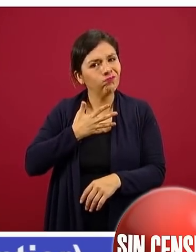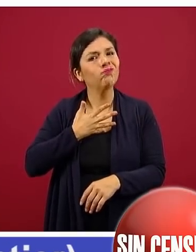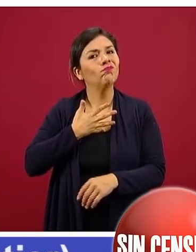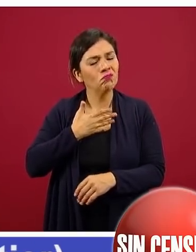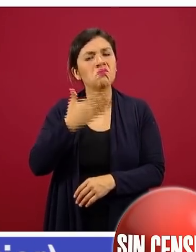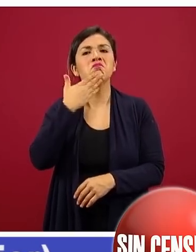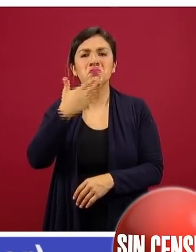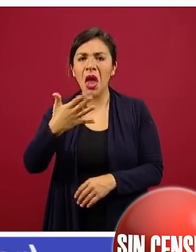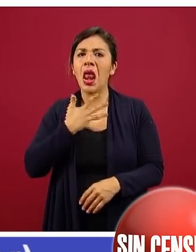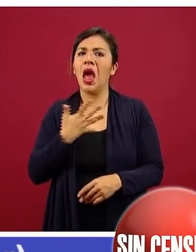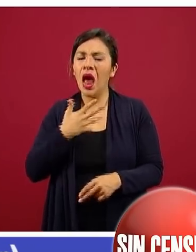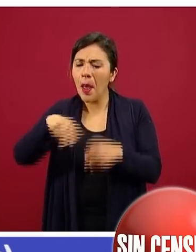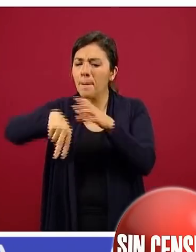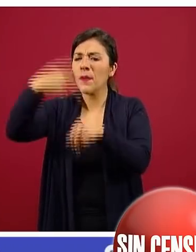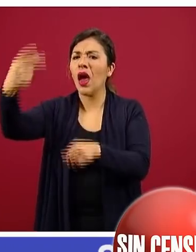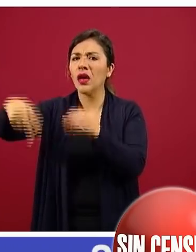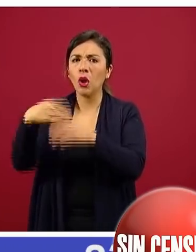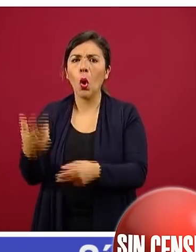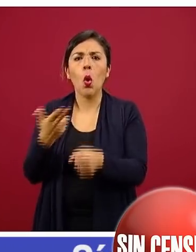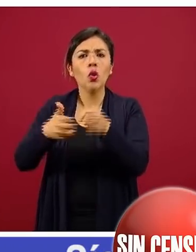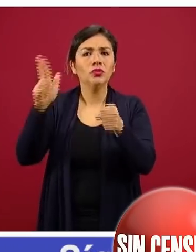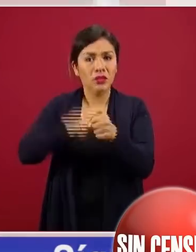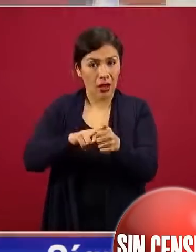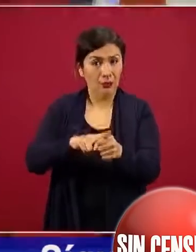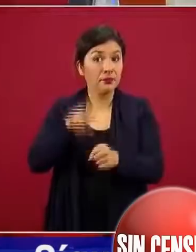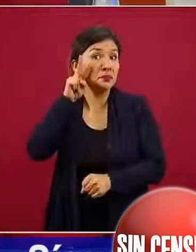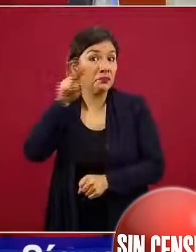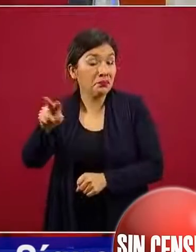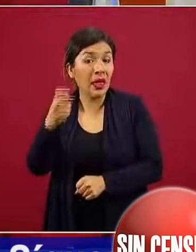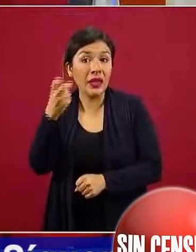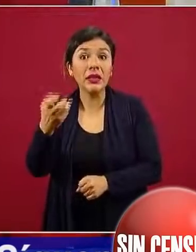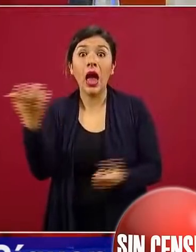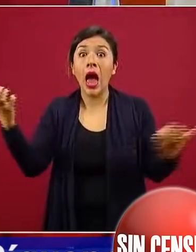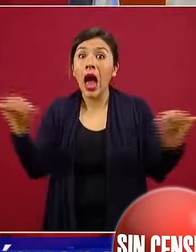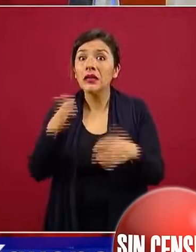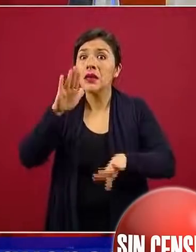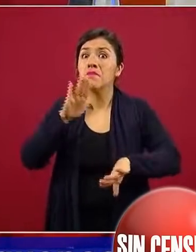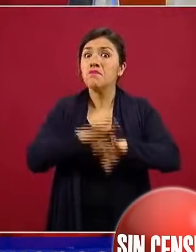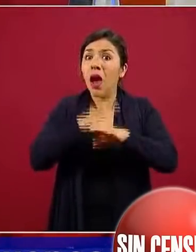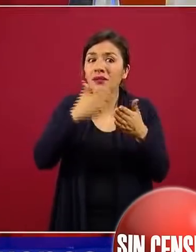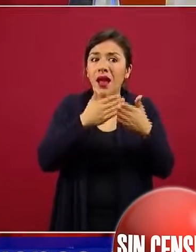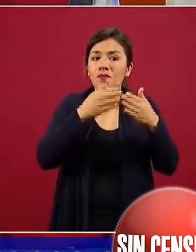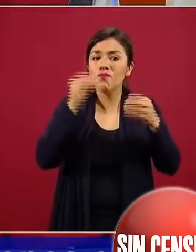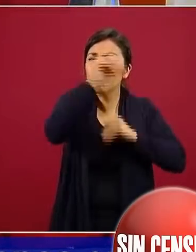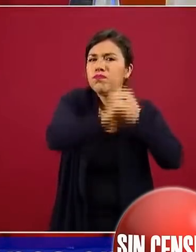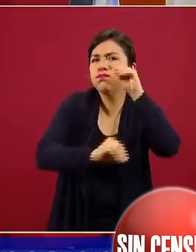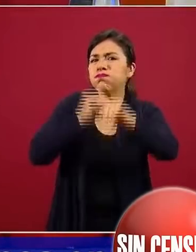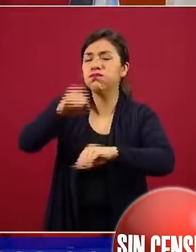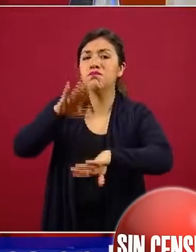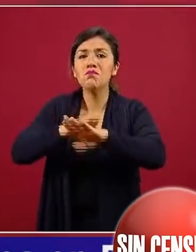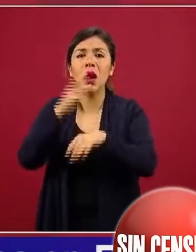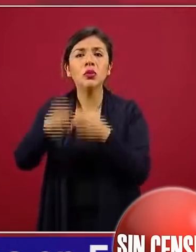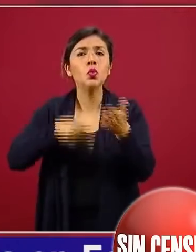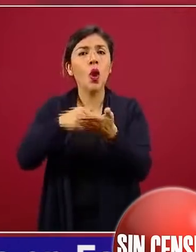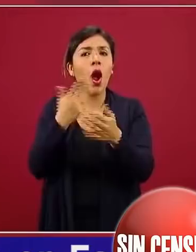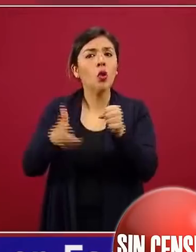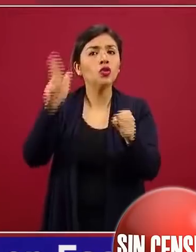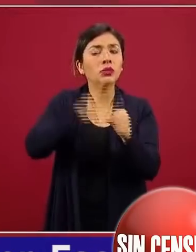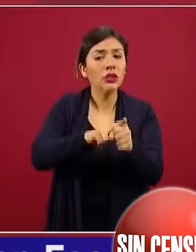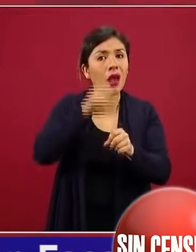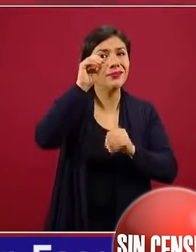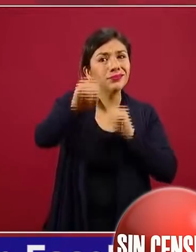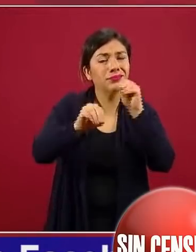buena reserva hospitalaria, no perder de vista que logramos expandir la capacidad de atención de un sistema de